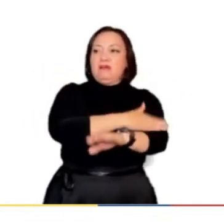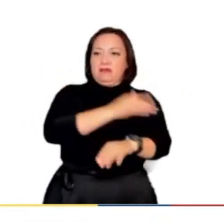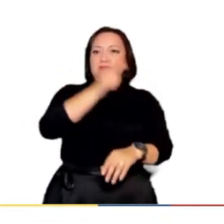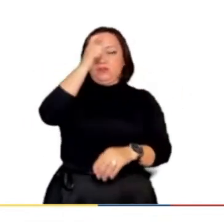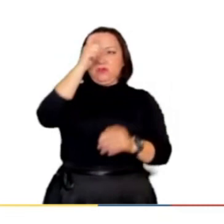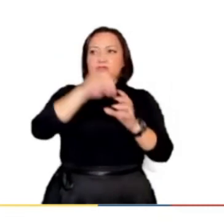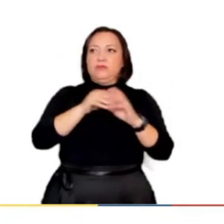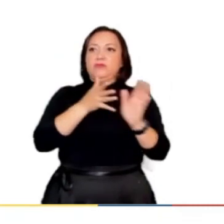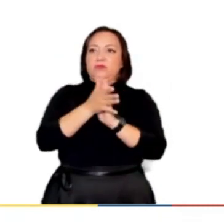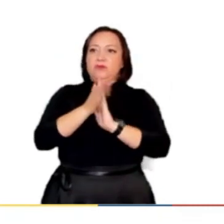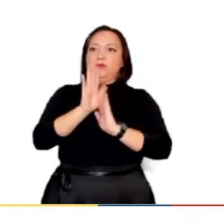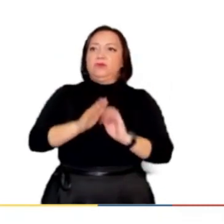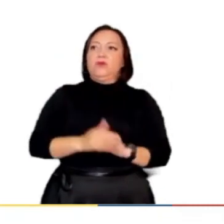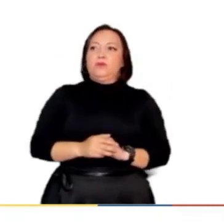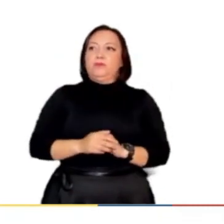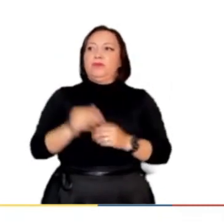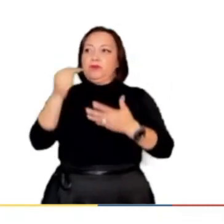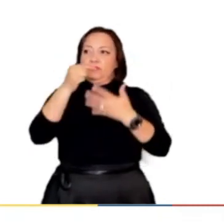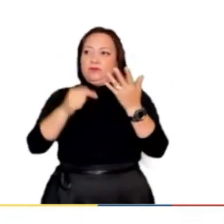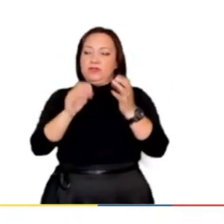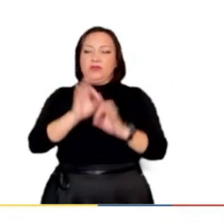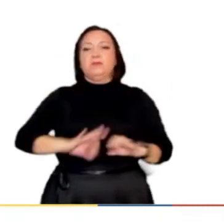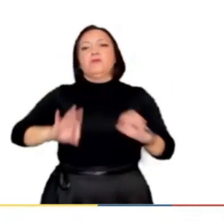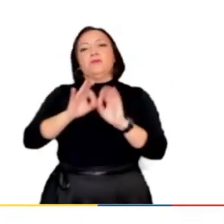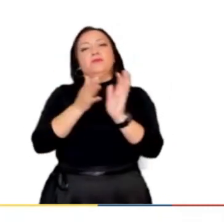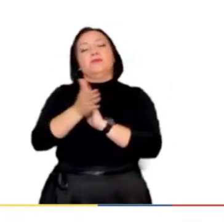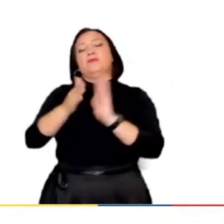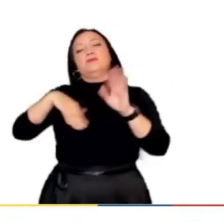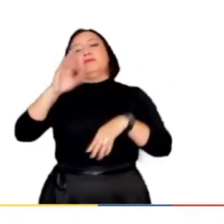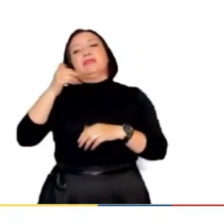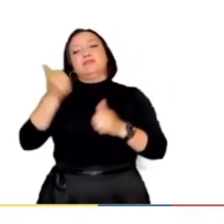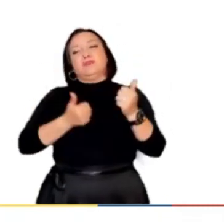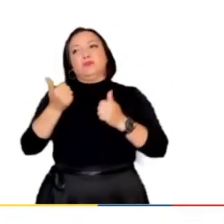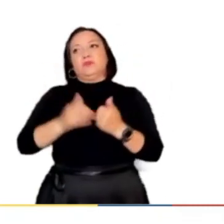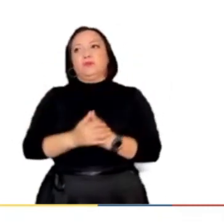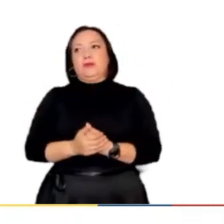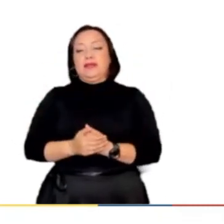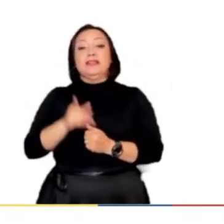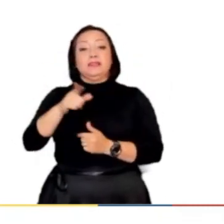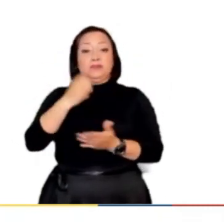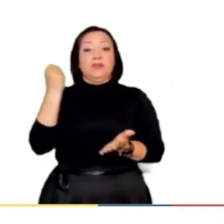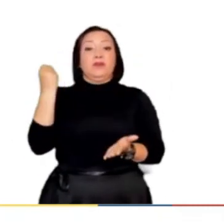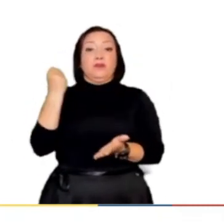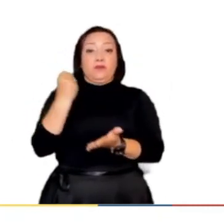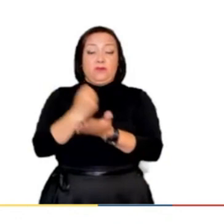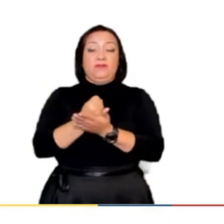Pero uno de los elementos importantes aquí a resaltar es que es una obligación